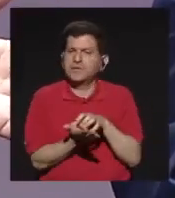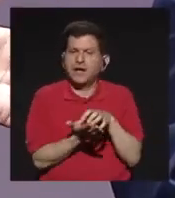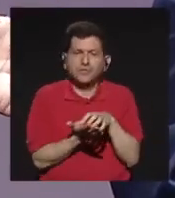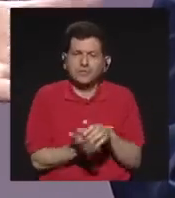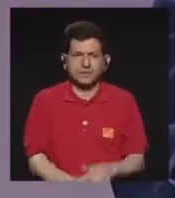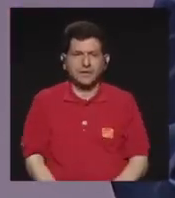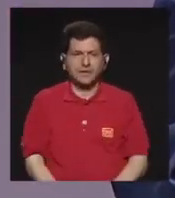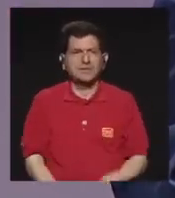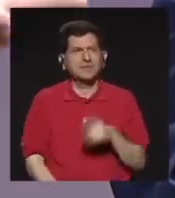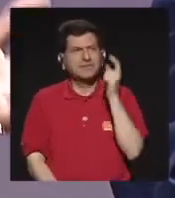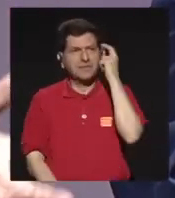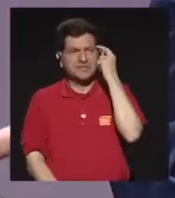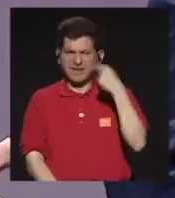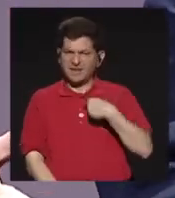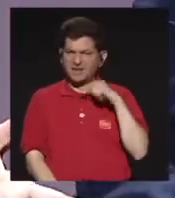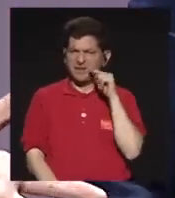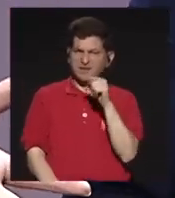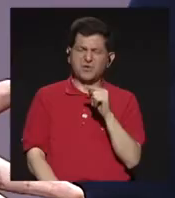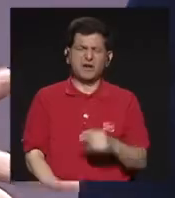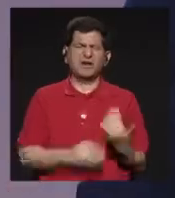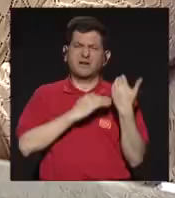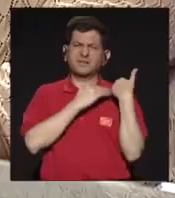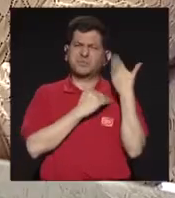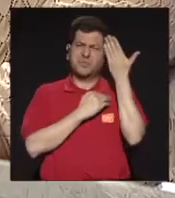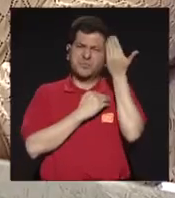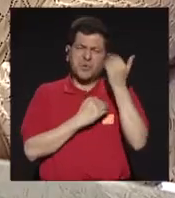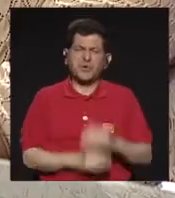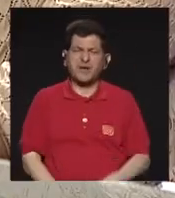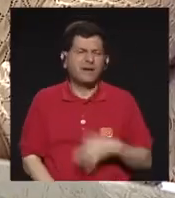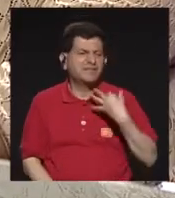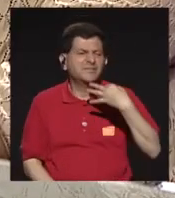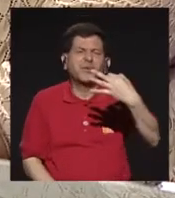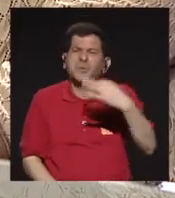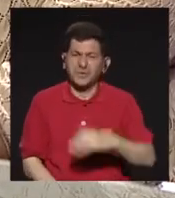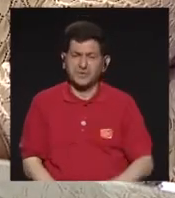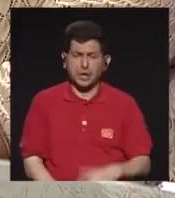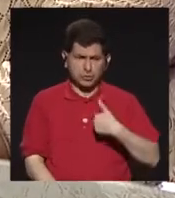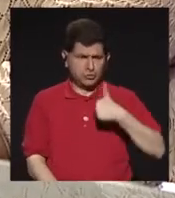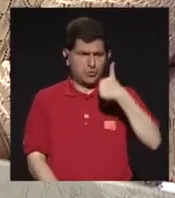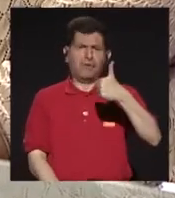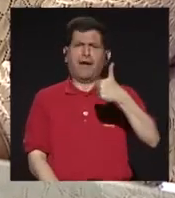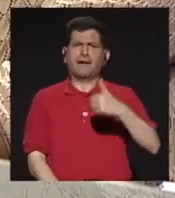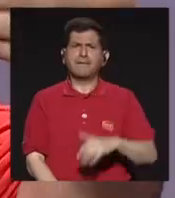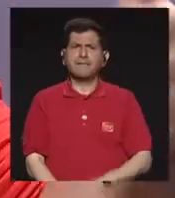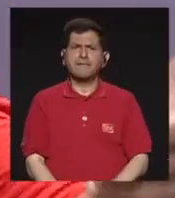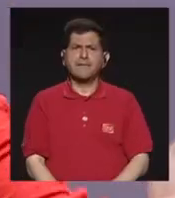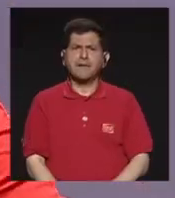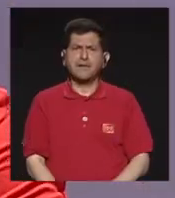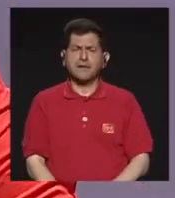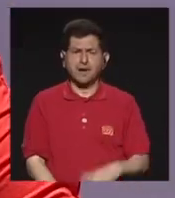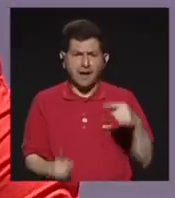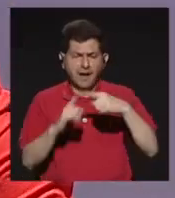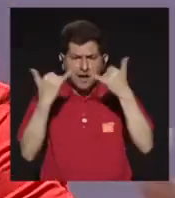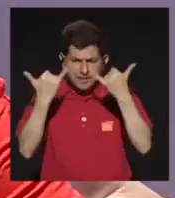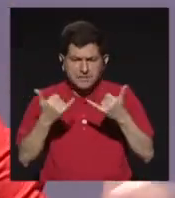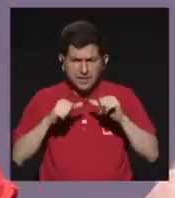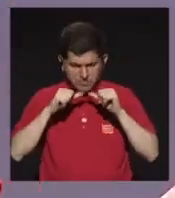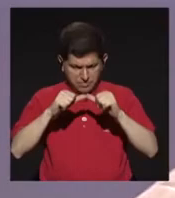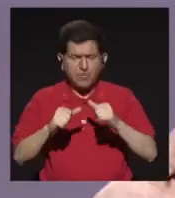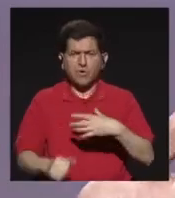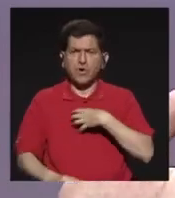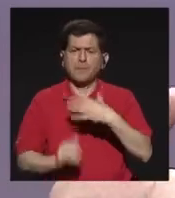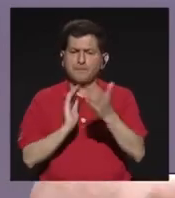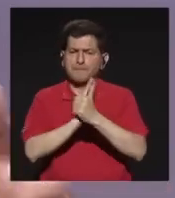llegamos y decimos, ¿y yo por qué tengo que estar aguantando esto todos los días? Si yo gané el proceso, llegué hasta donde estoy por mis